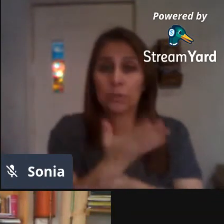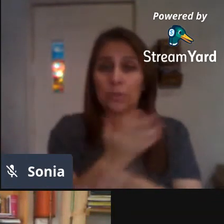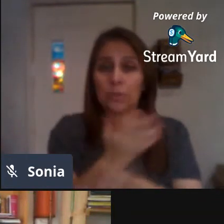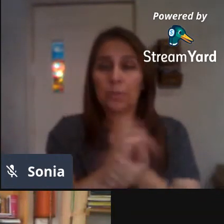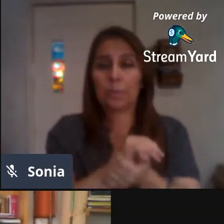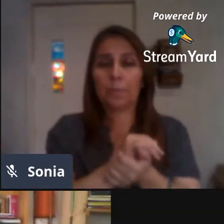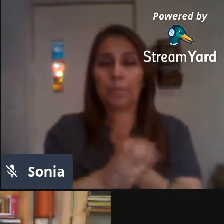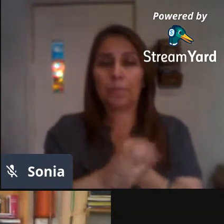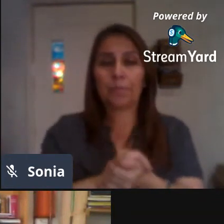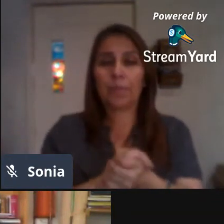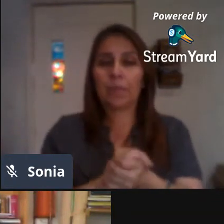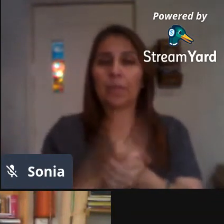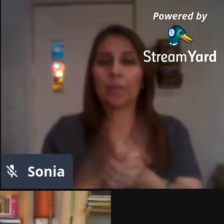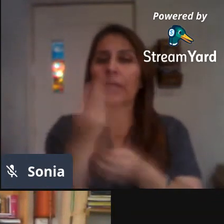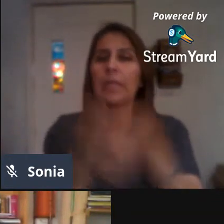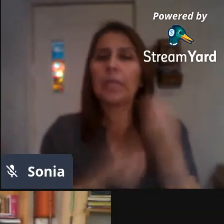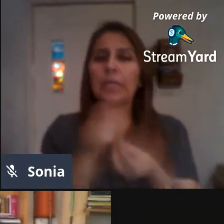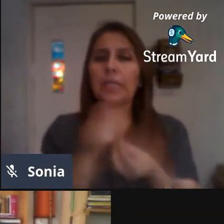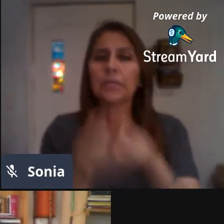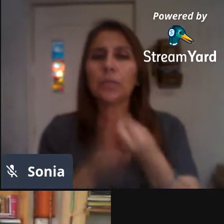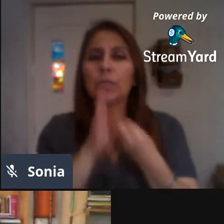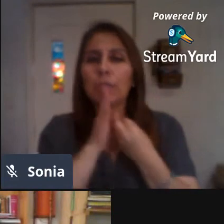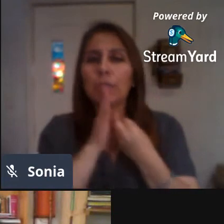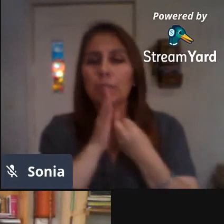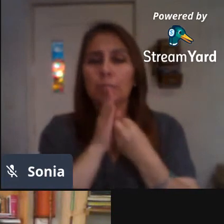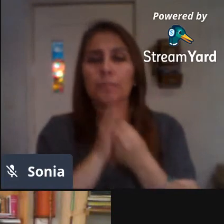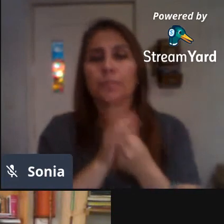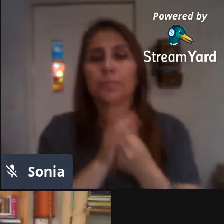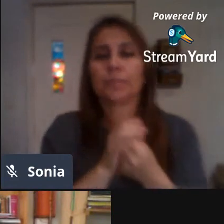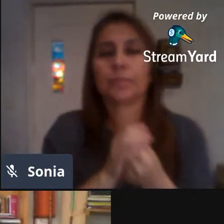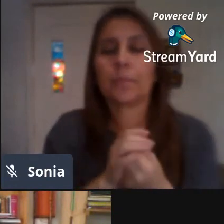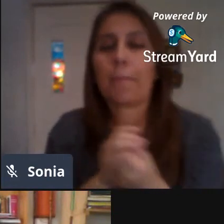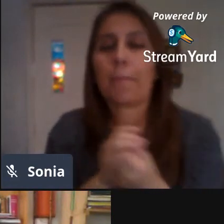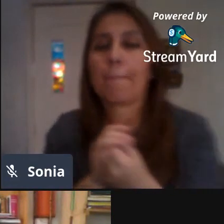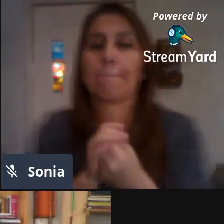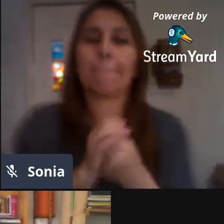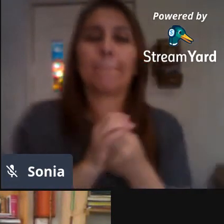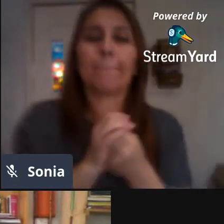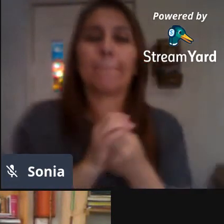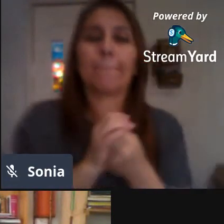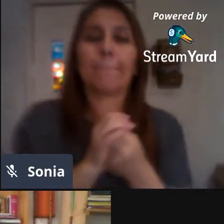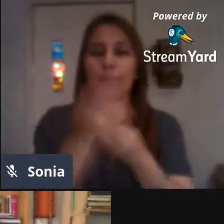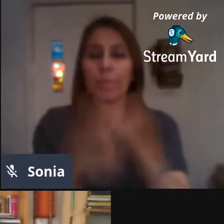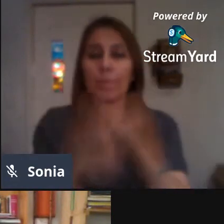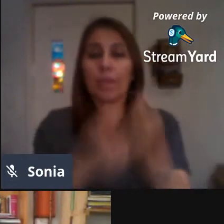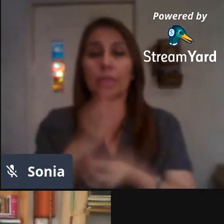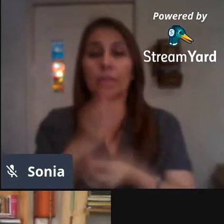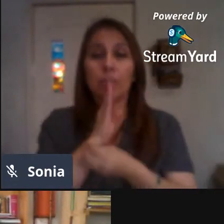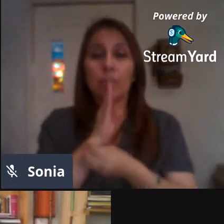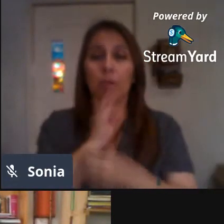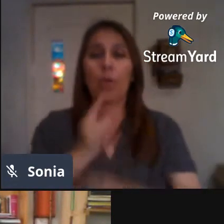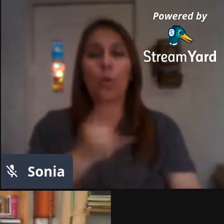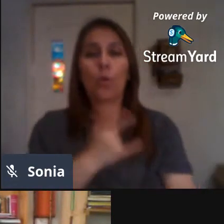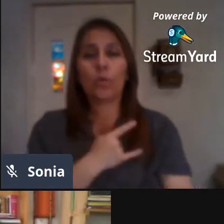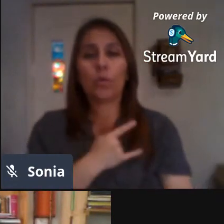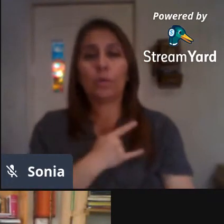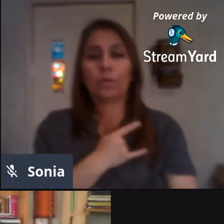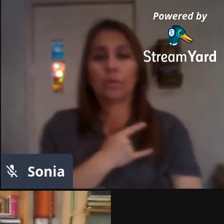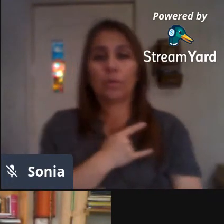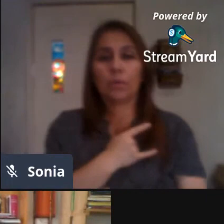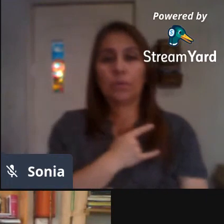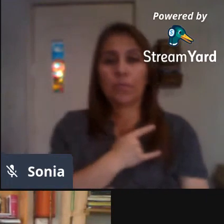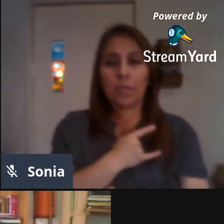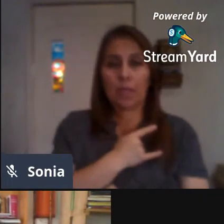universitat se me olvida que bueno que pudieron llegar a diferentes territorios